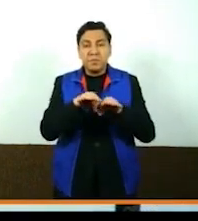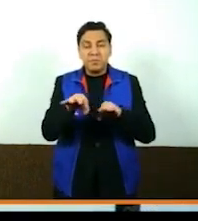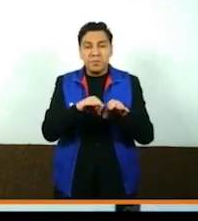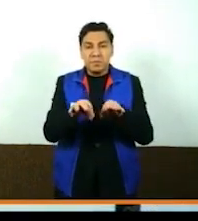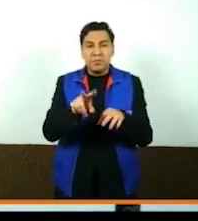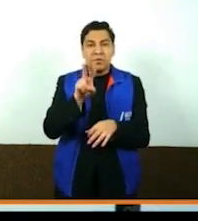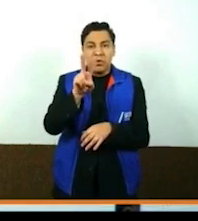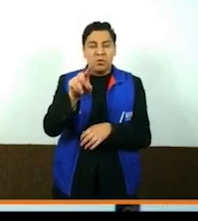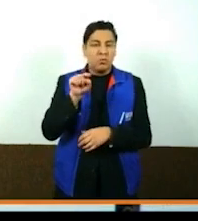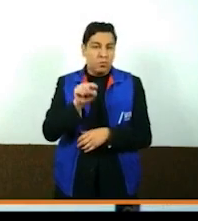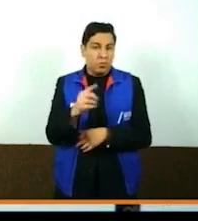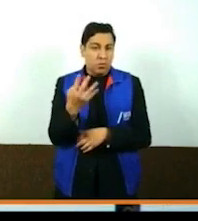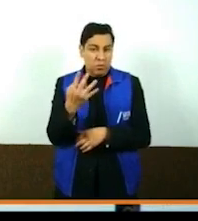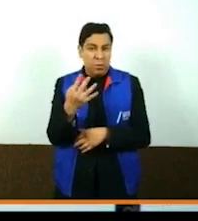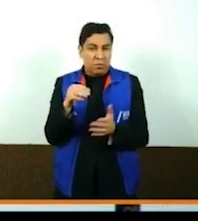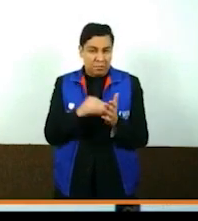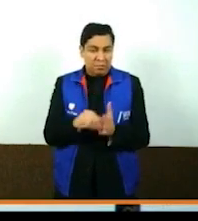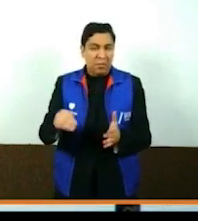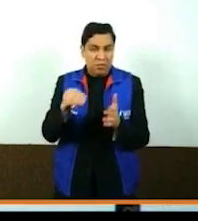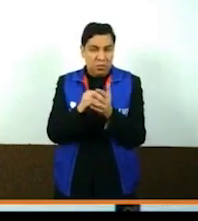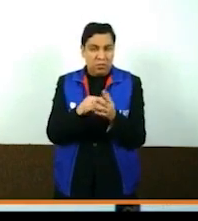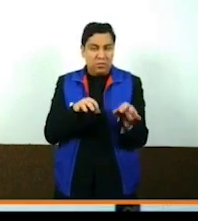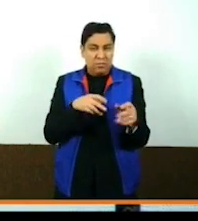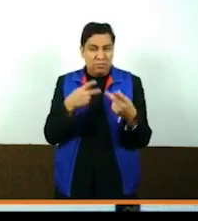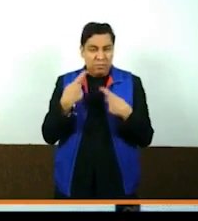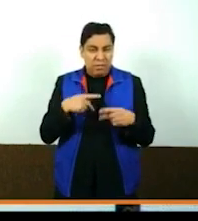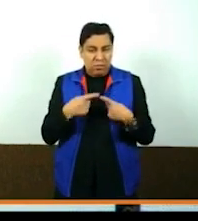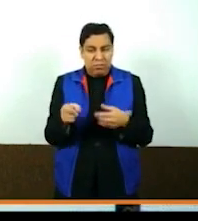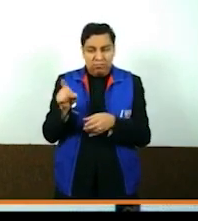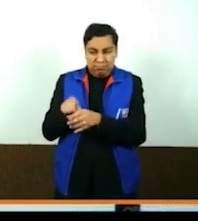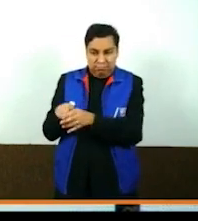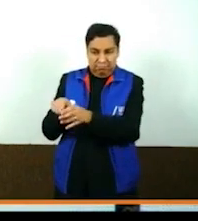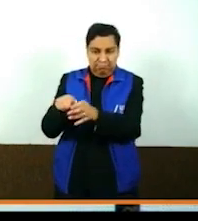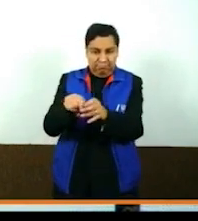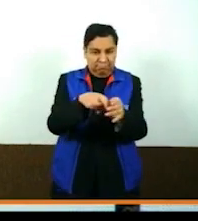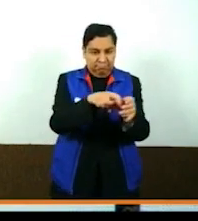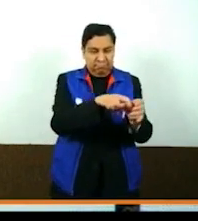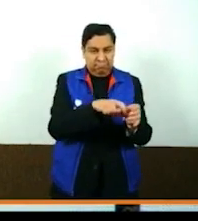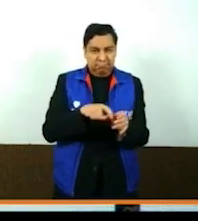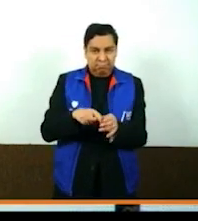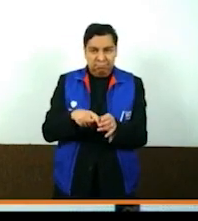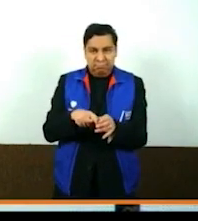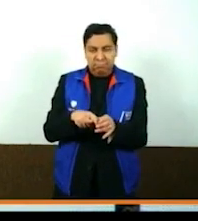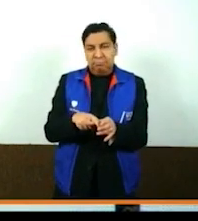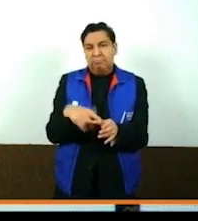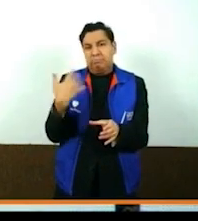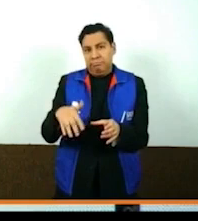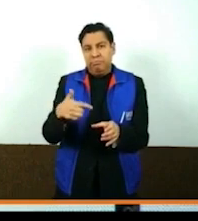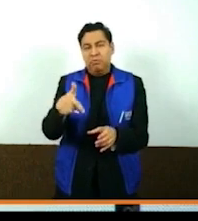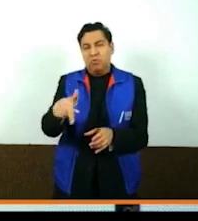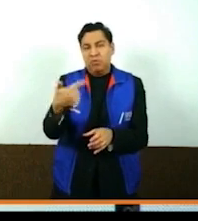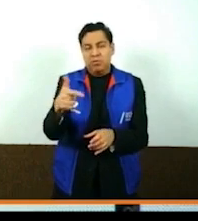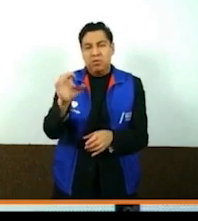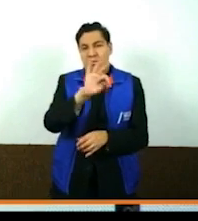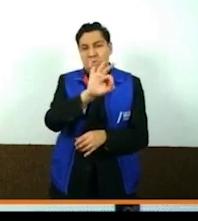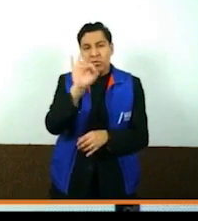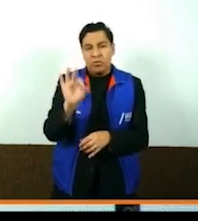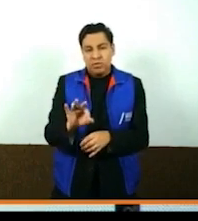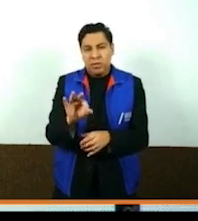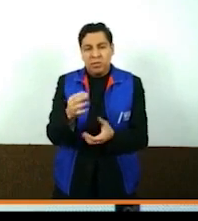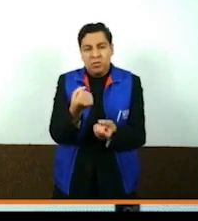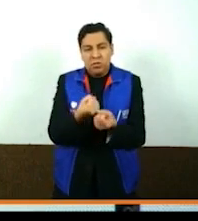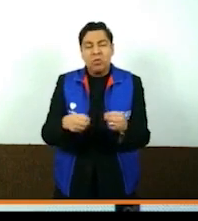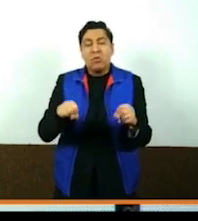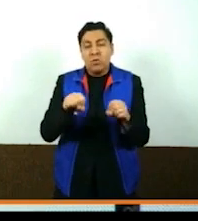son 12, casi 13% de la población empleada formal en el Instituto Mexicano del